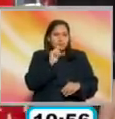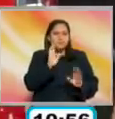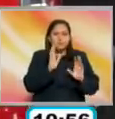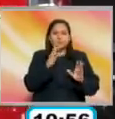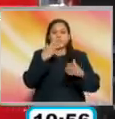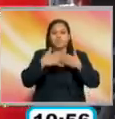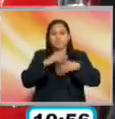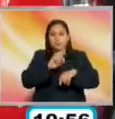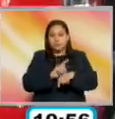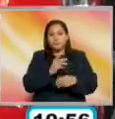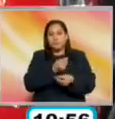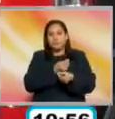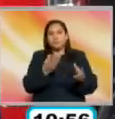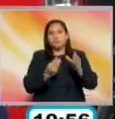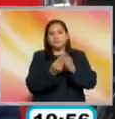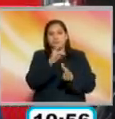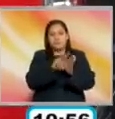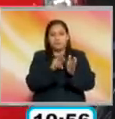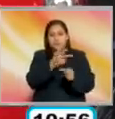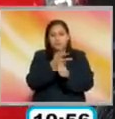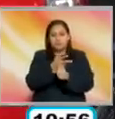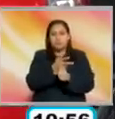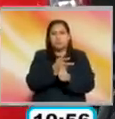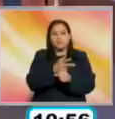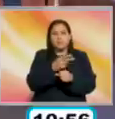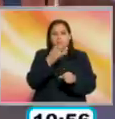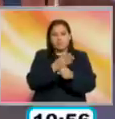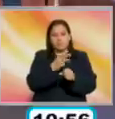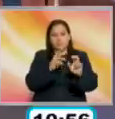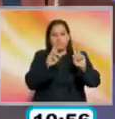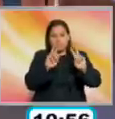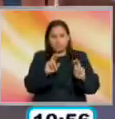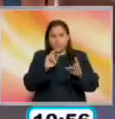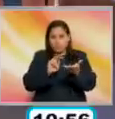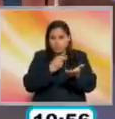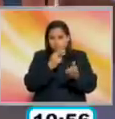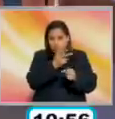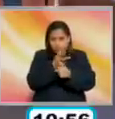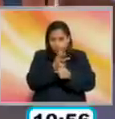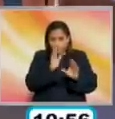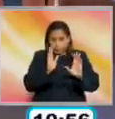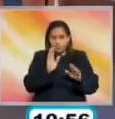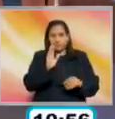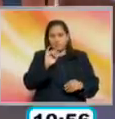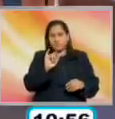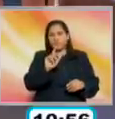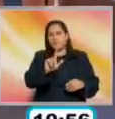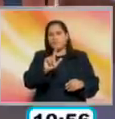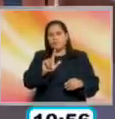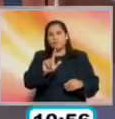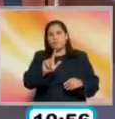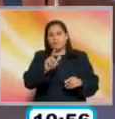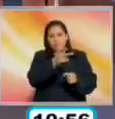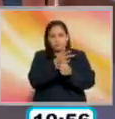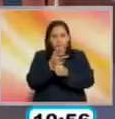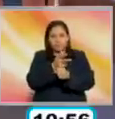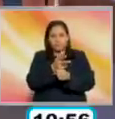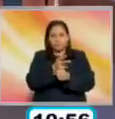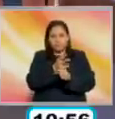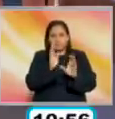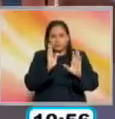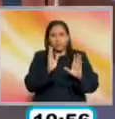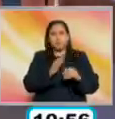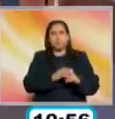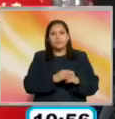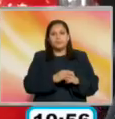en 15 días sale nuestro nuevo video oficial de nuestro tercer sencillo. Ajá, ya lo filmaron y todo. El lunes se firma, el lunes tenemos la